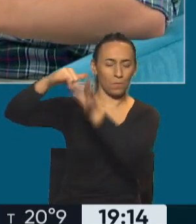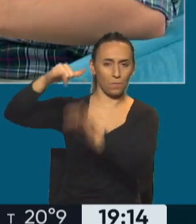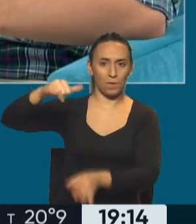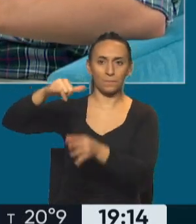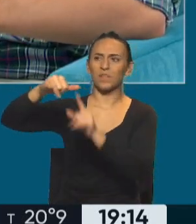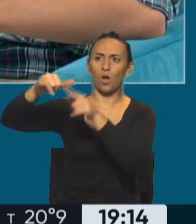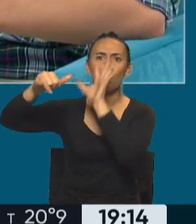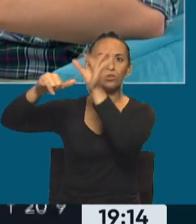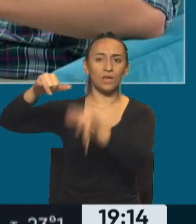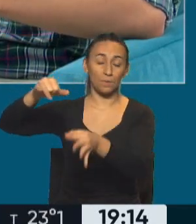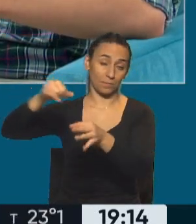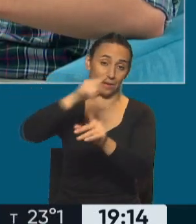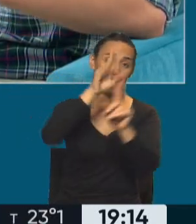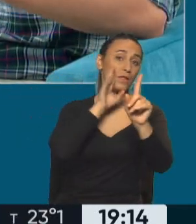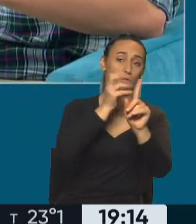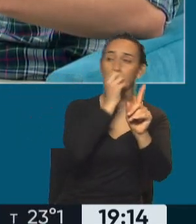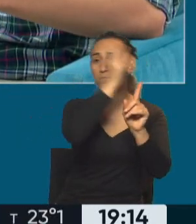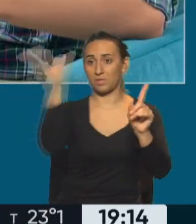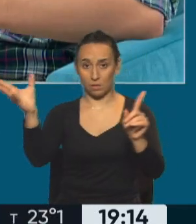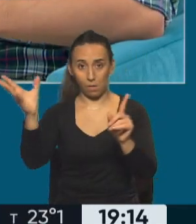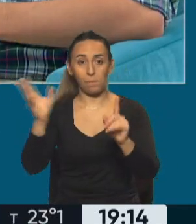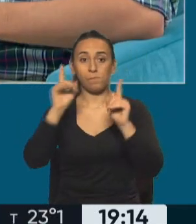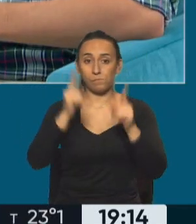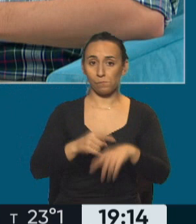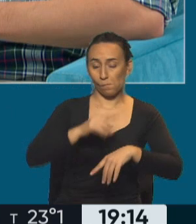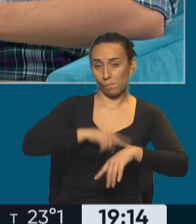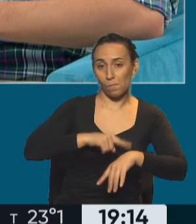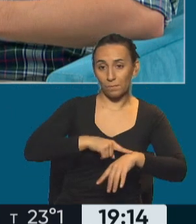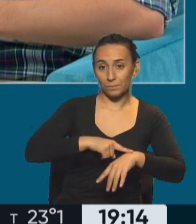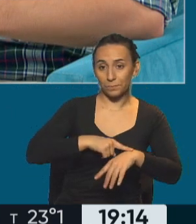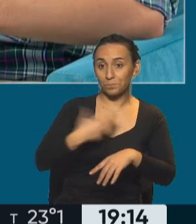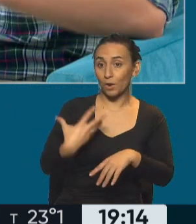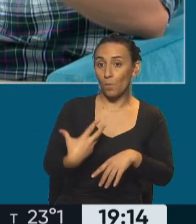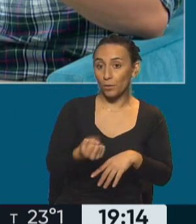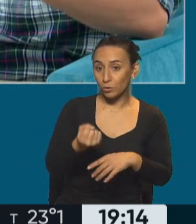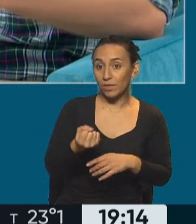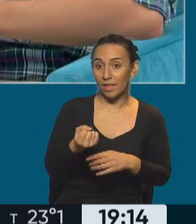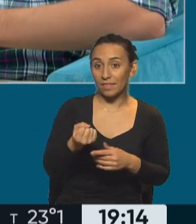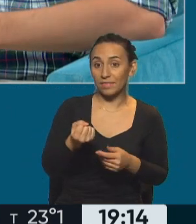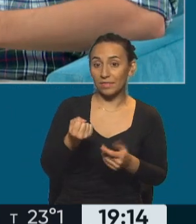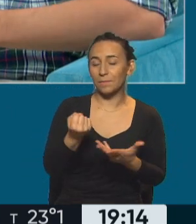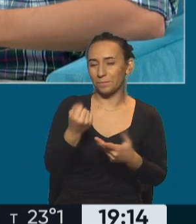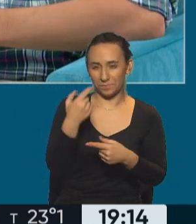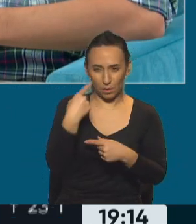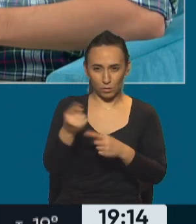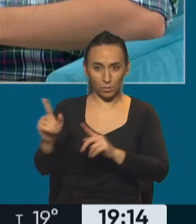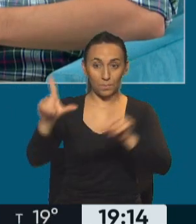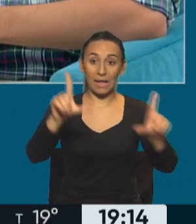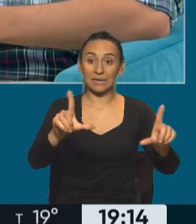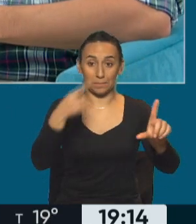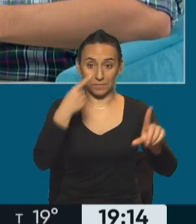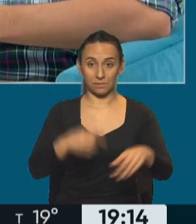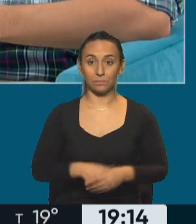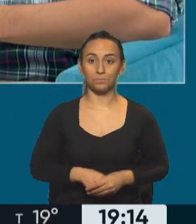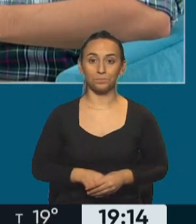vimos recién es justamente cuando habla del momento, de la oportunidad. Estamos hablando, y ahora en las próximas placas lo vamos a ver, Dame la otra placa, por